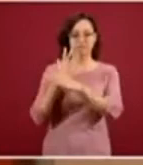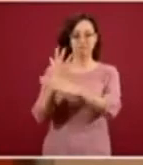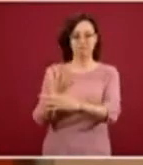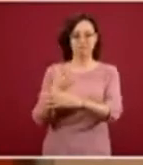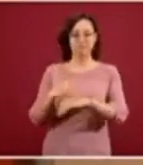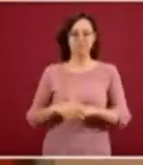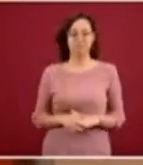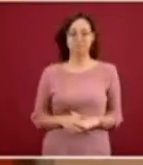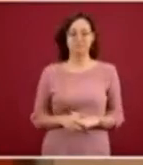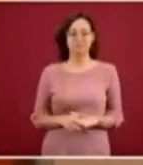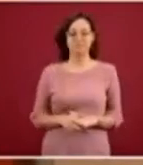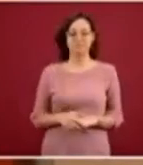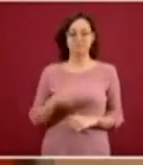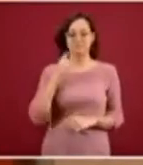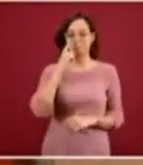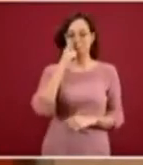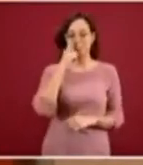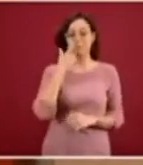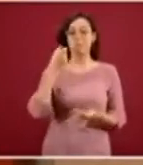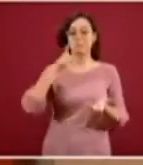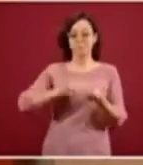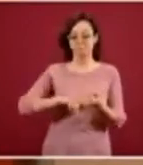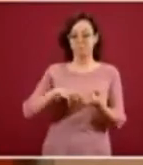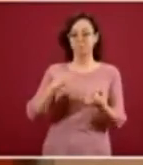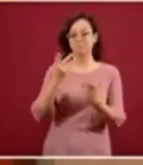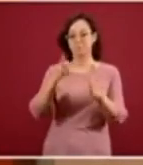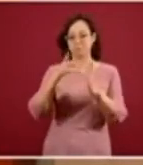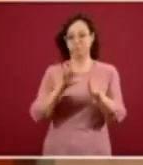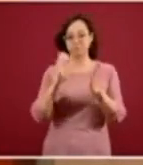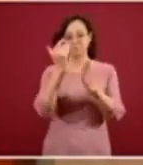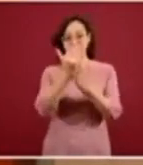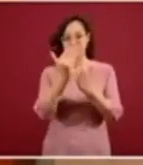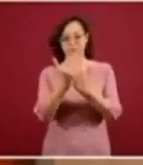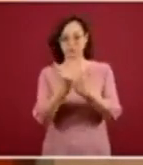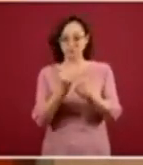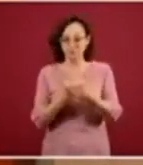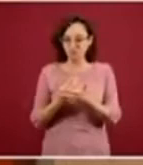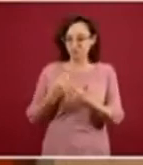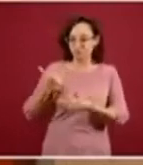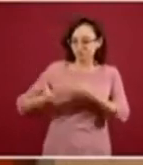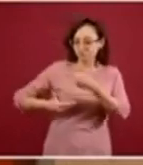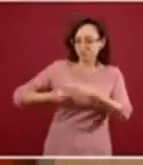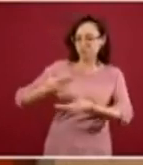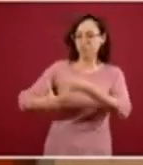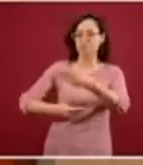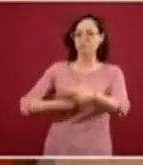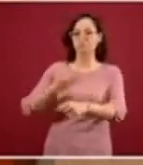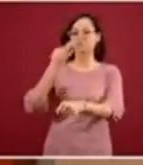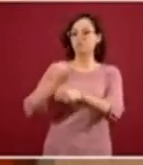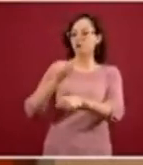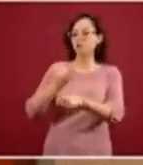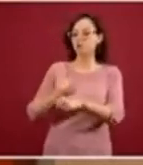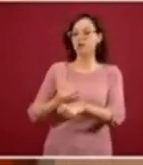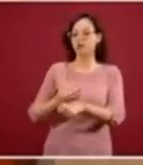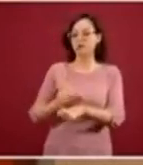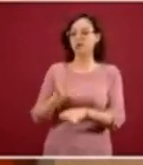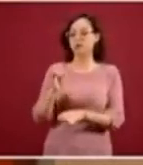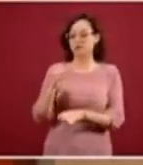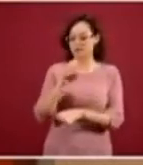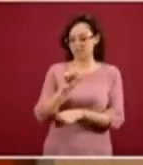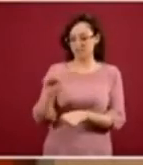el IMSS estaba generando ya estos protocolos. ¿En qué fase de protocolo va el IMSS? El IMSS ya ha tenido la autorización